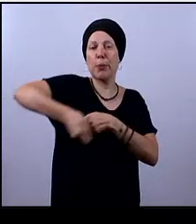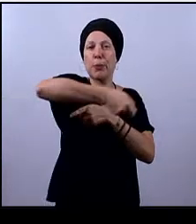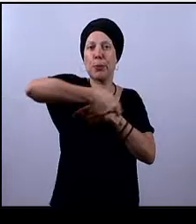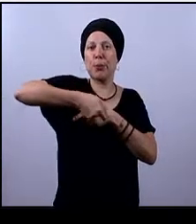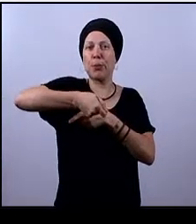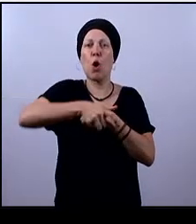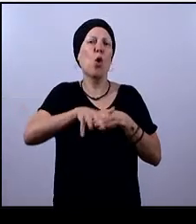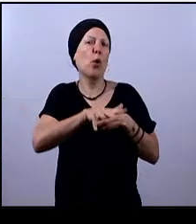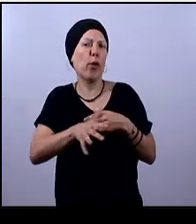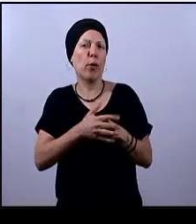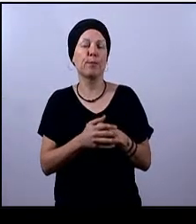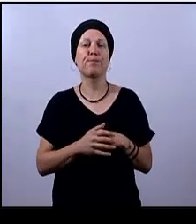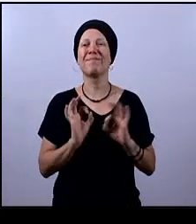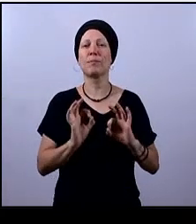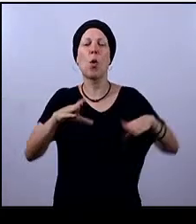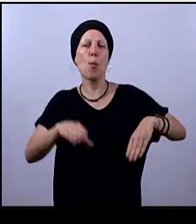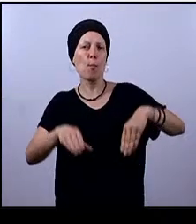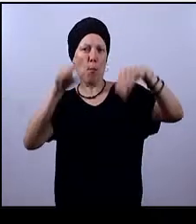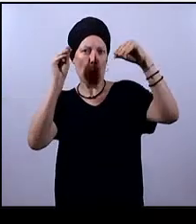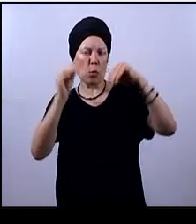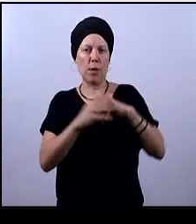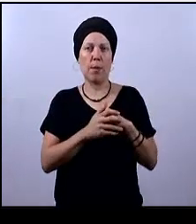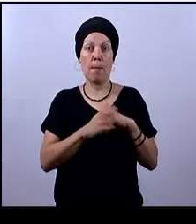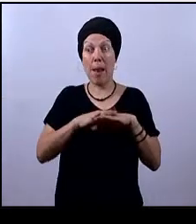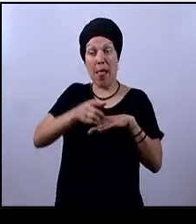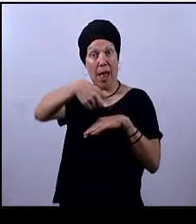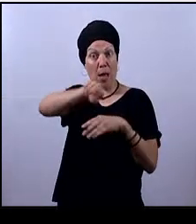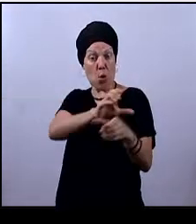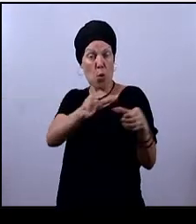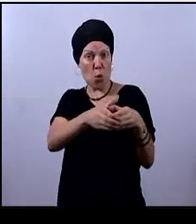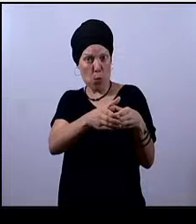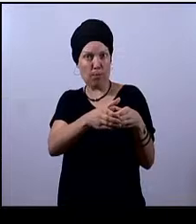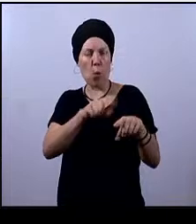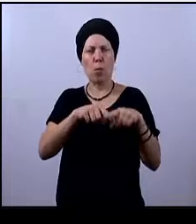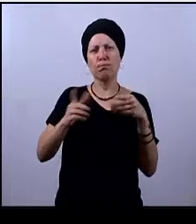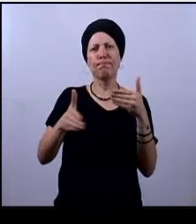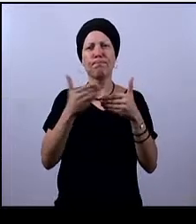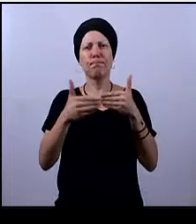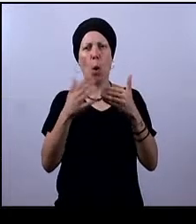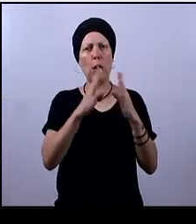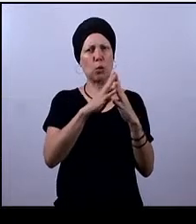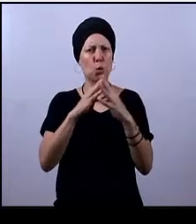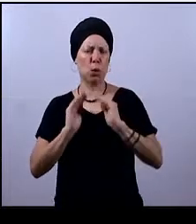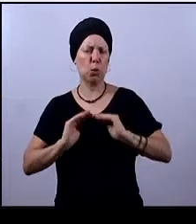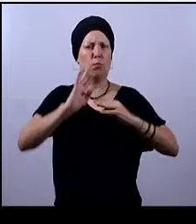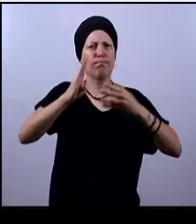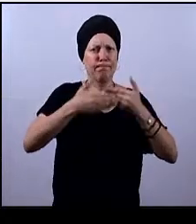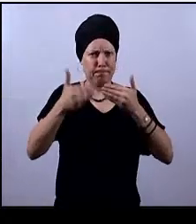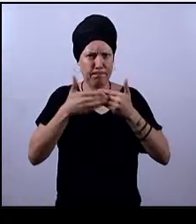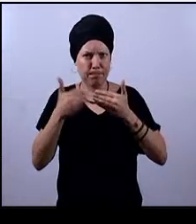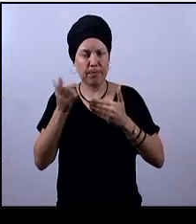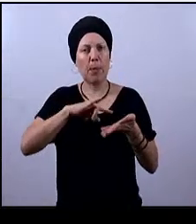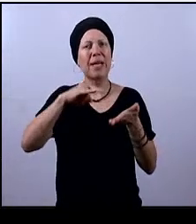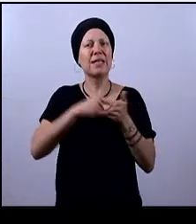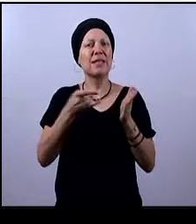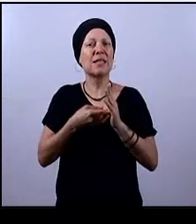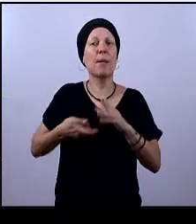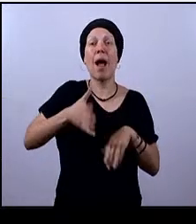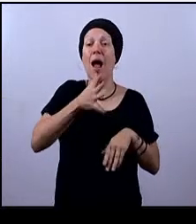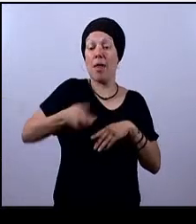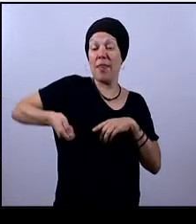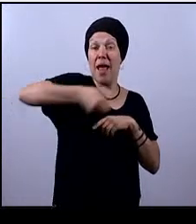ubicadas en las zonas de montaña para que puedan modernizar sus infraestructuras y los sistemas de